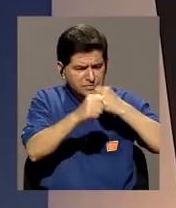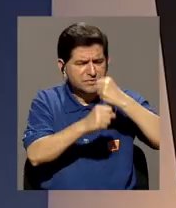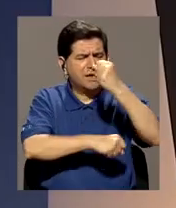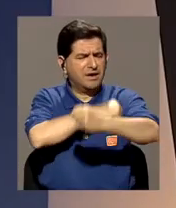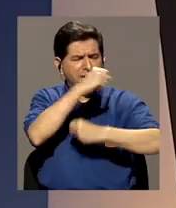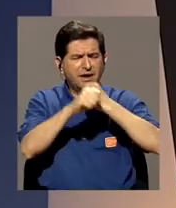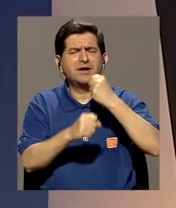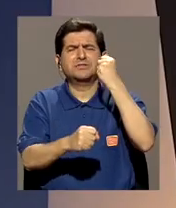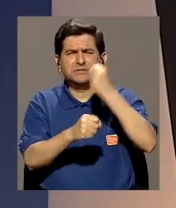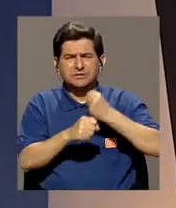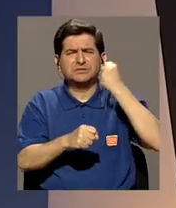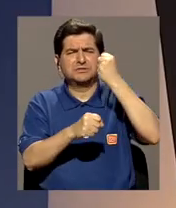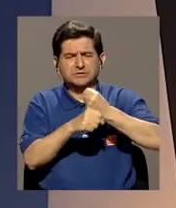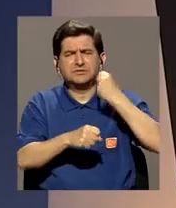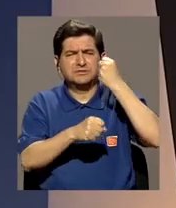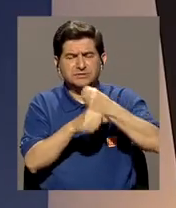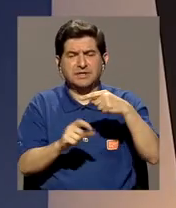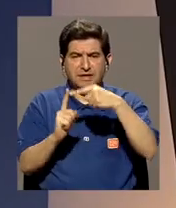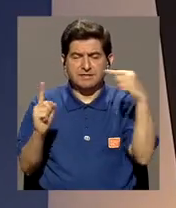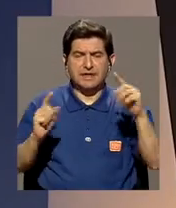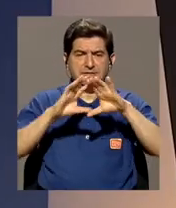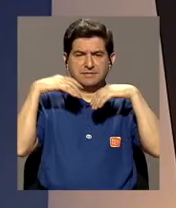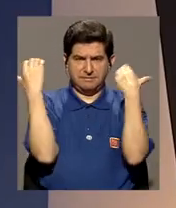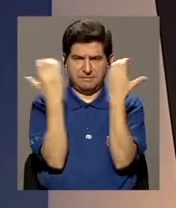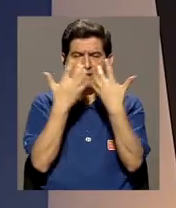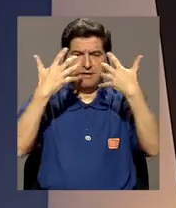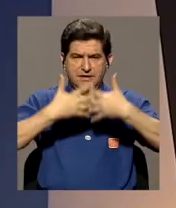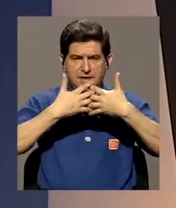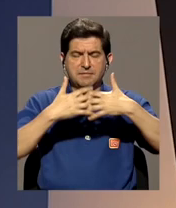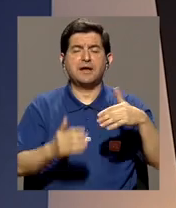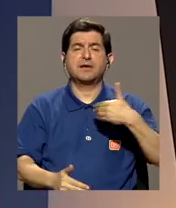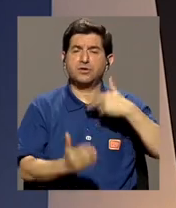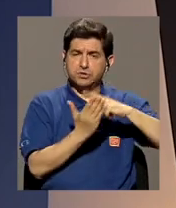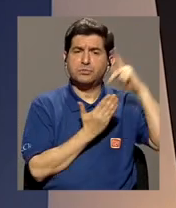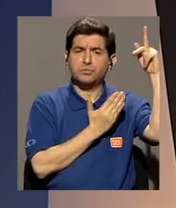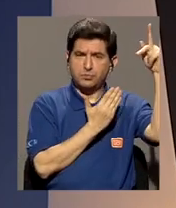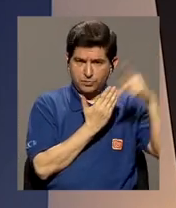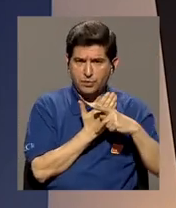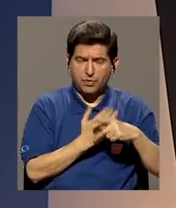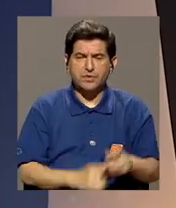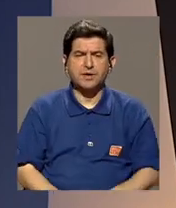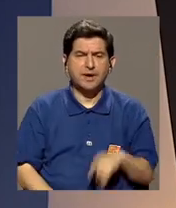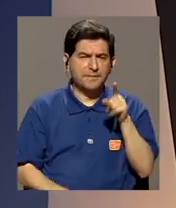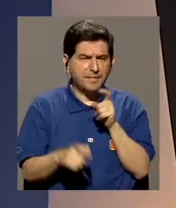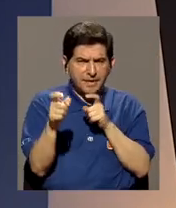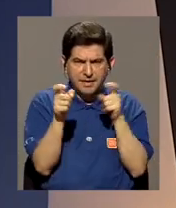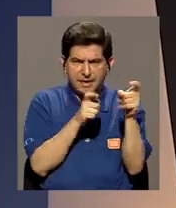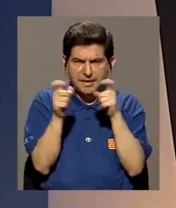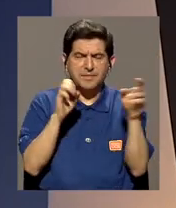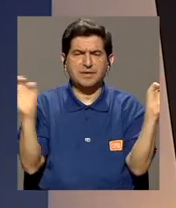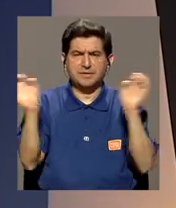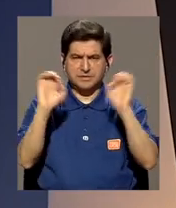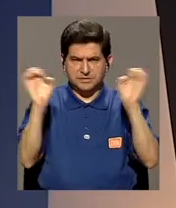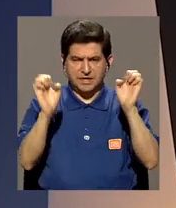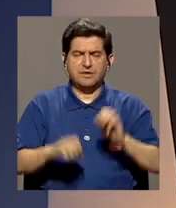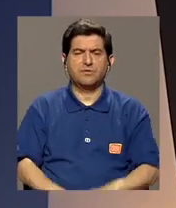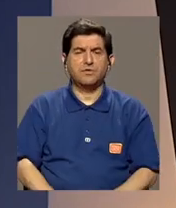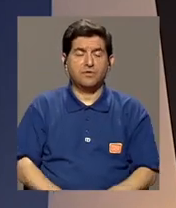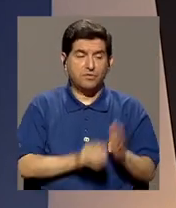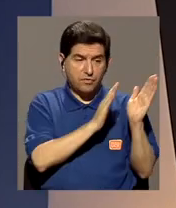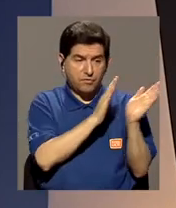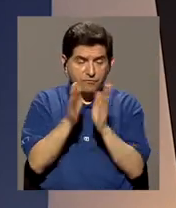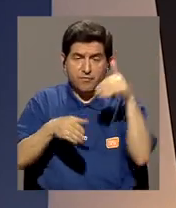trabajando desde la cámara de industrias hemos creado incluso un programa de lo llamamos de administrador de la energía para